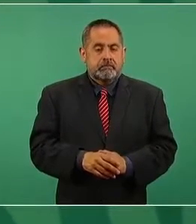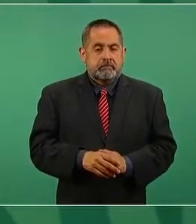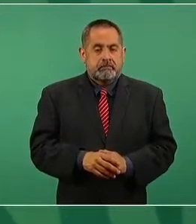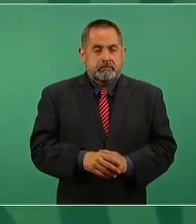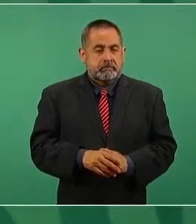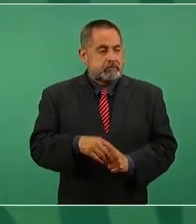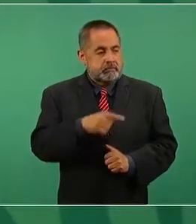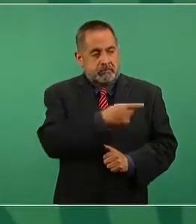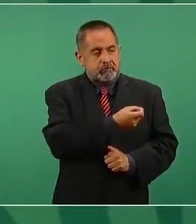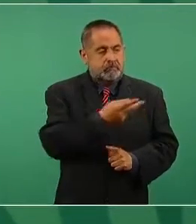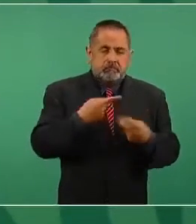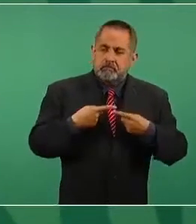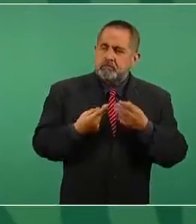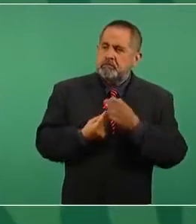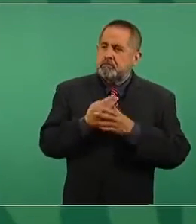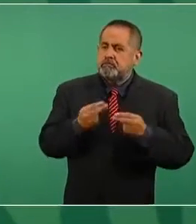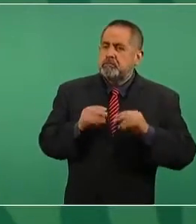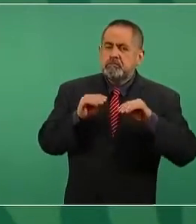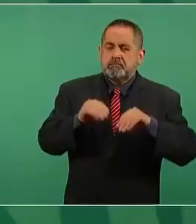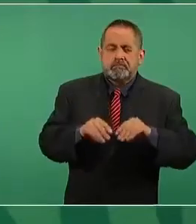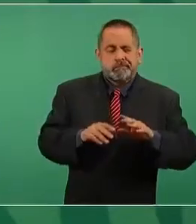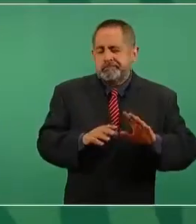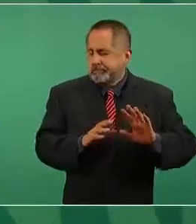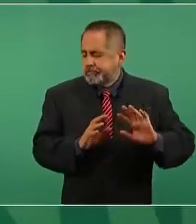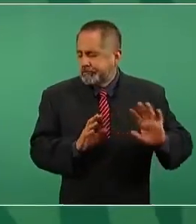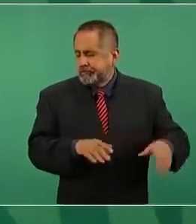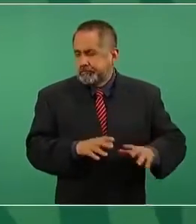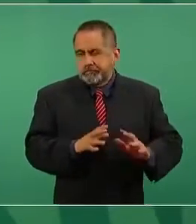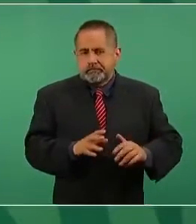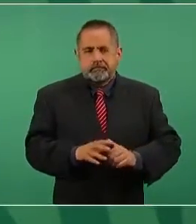a inversionistas, nada más